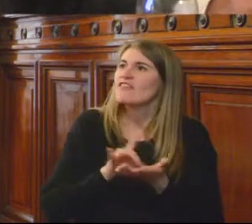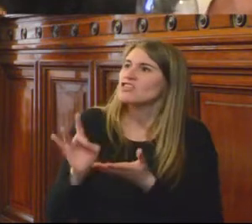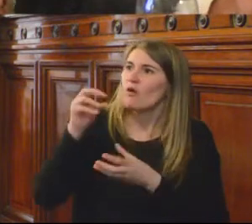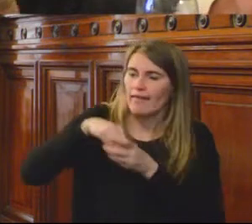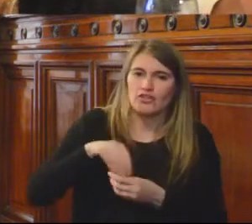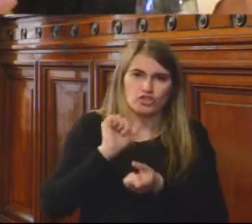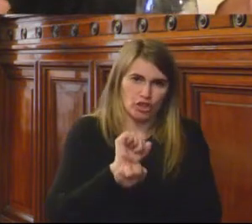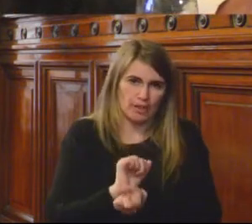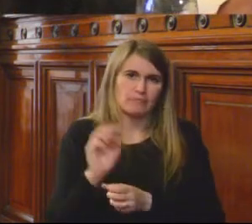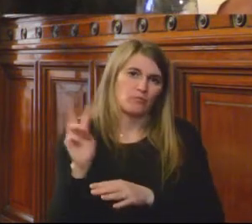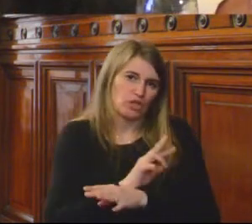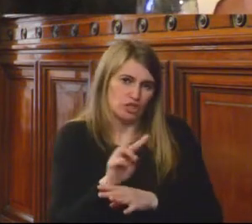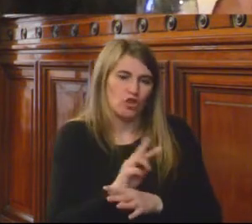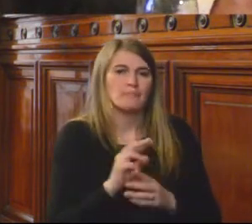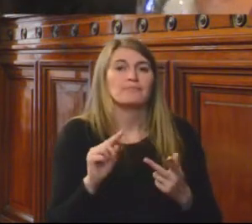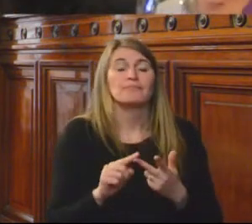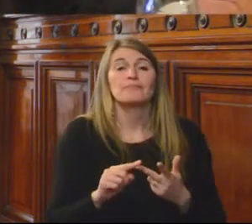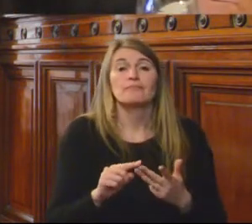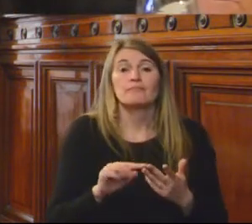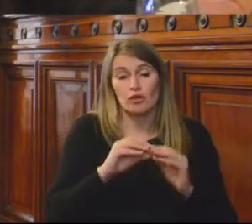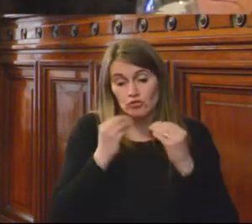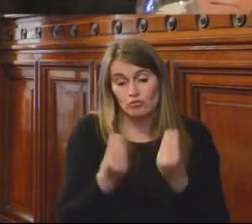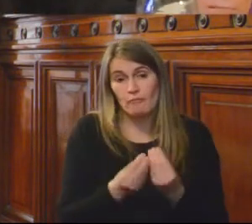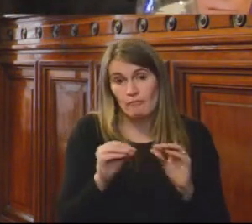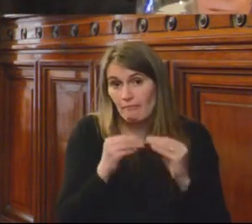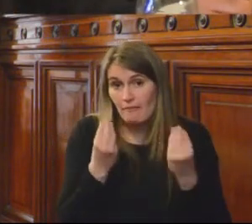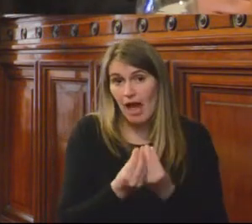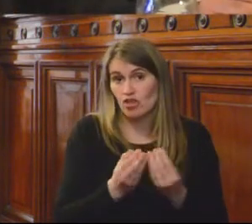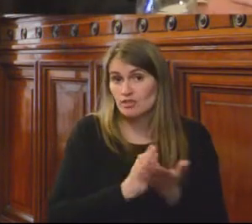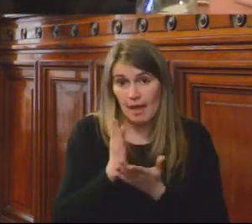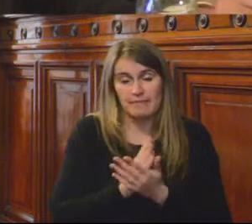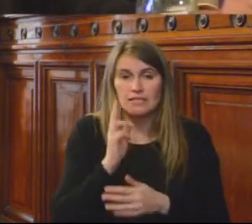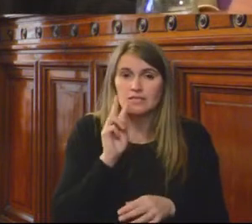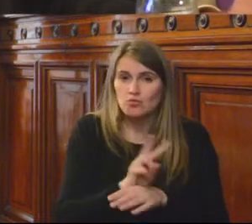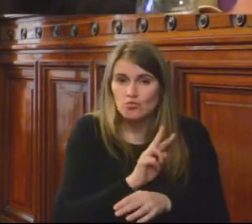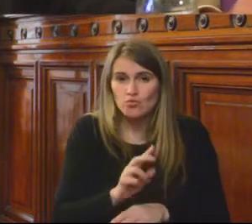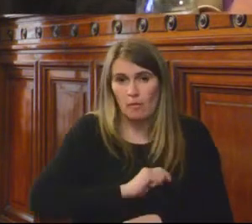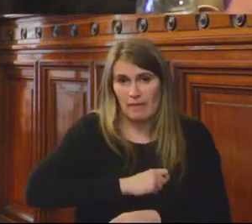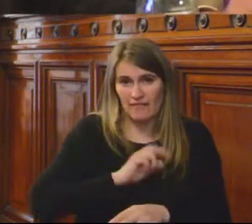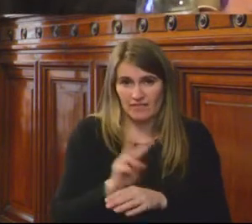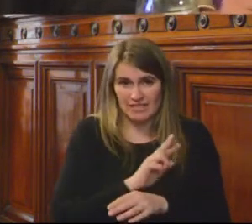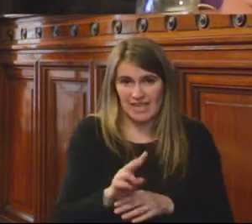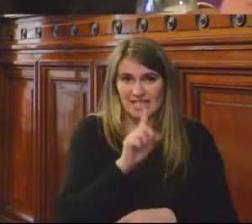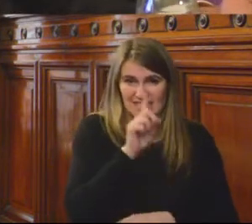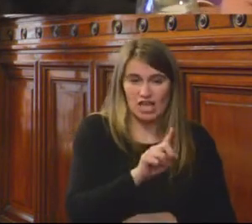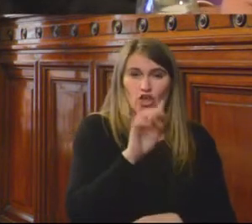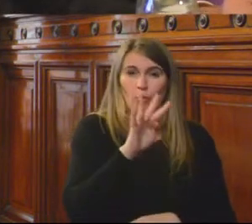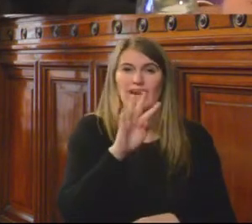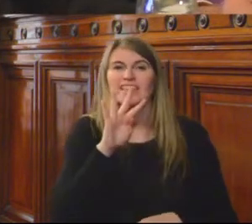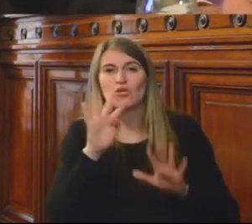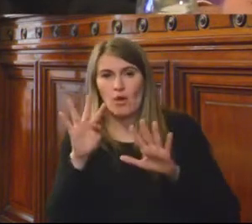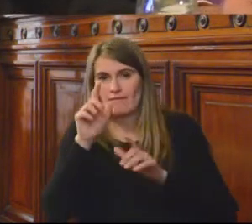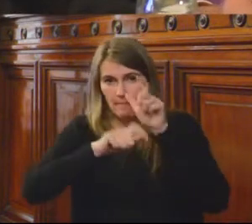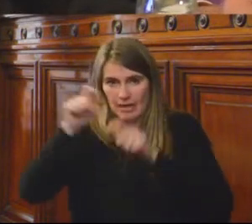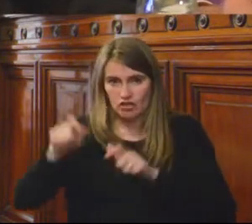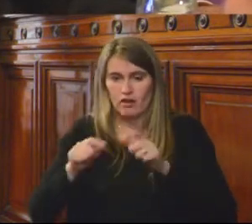civil. Sumado a lo anterior, se realiza una supervisión permanente a los 141 cuerpos policiales siendo implacables frente a